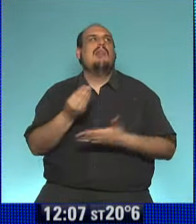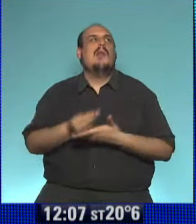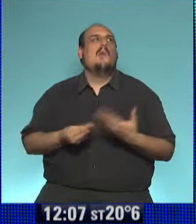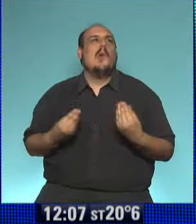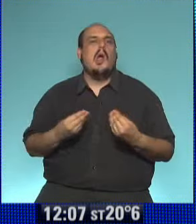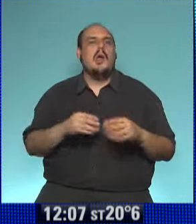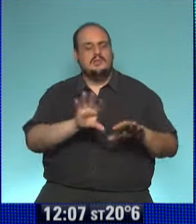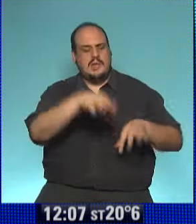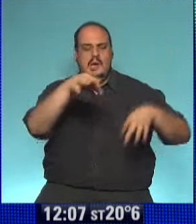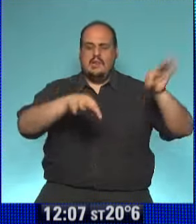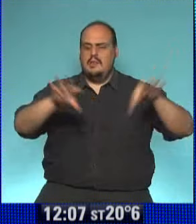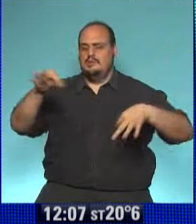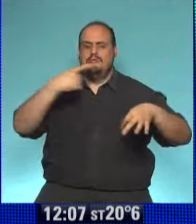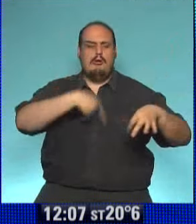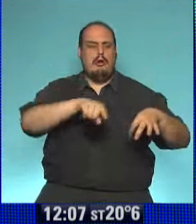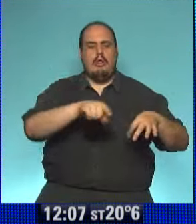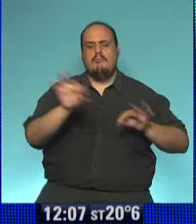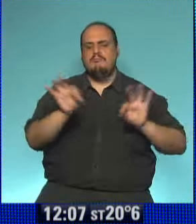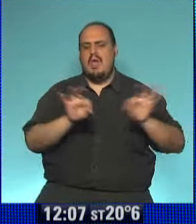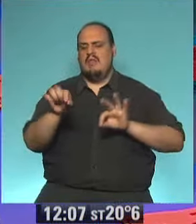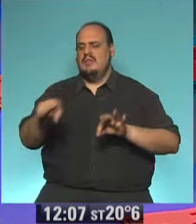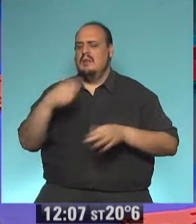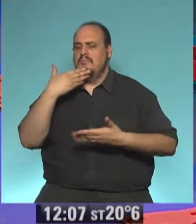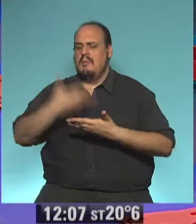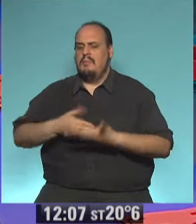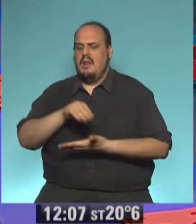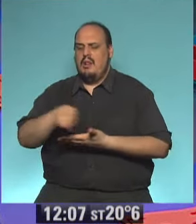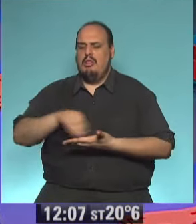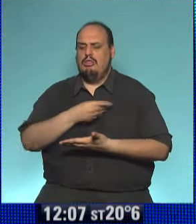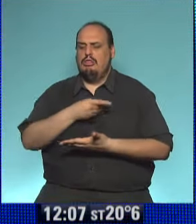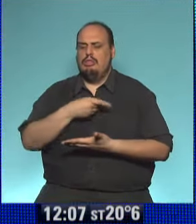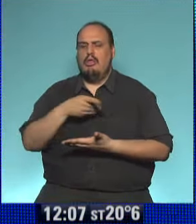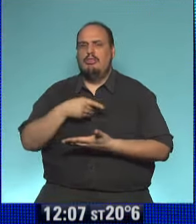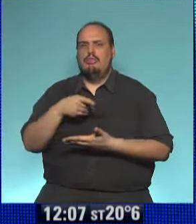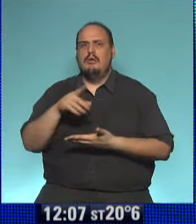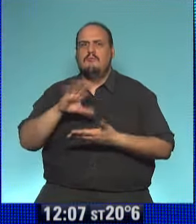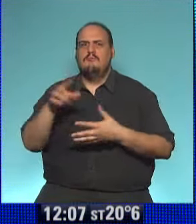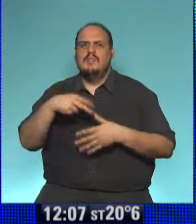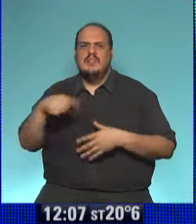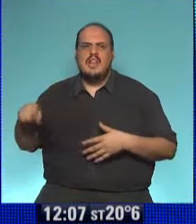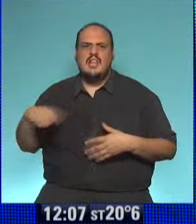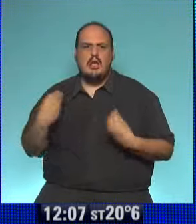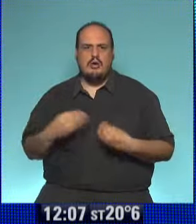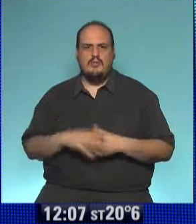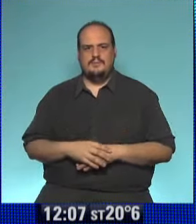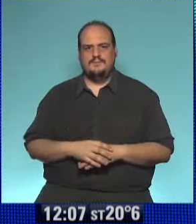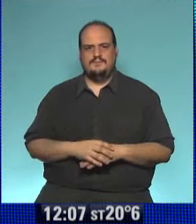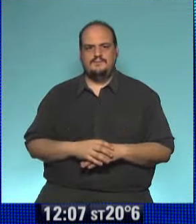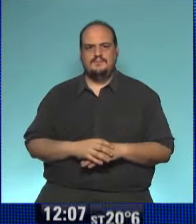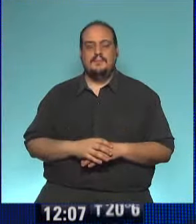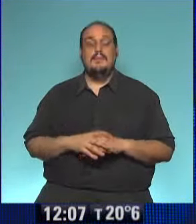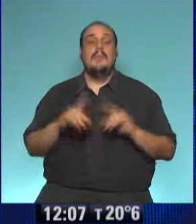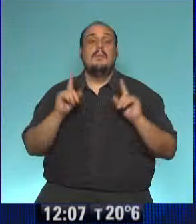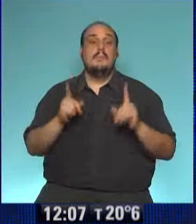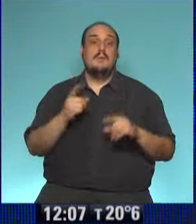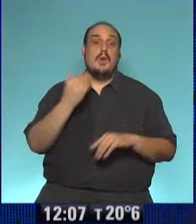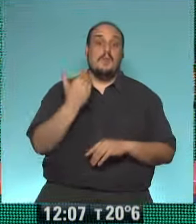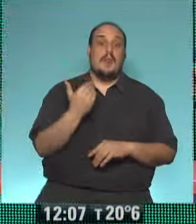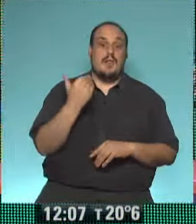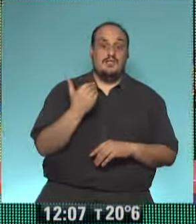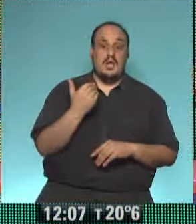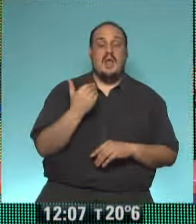sacas tarjeta de este color, de este tamaño, en tal lugar de la hoja, con tal garabato. Te digo que me voló la cabeza. Buenísimo. Igual que nos sucedió con los personajes